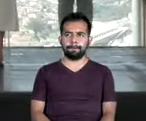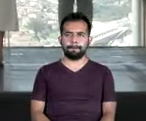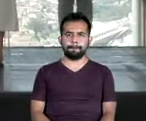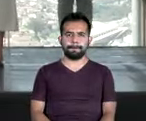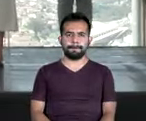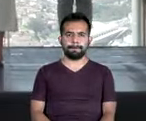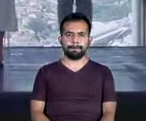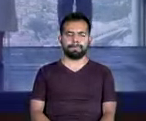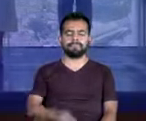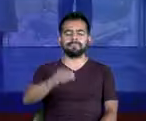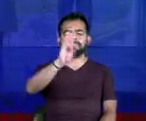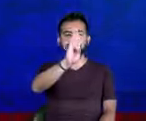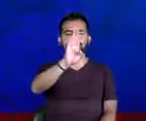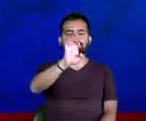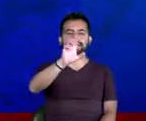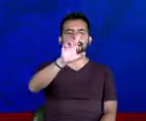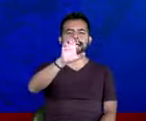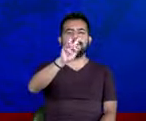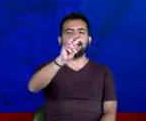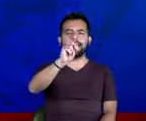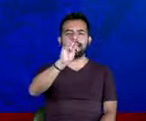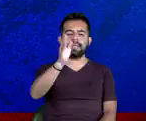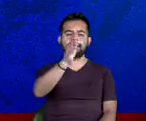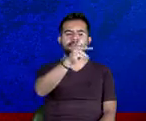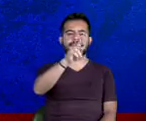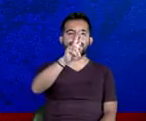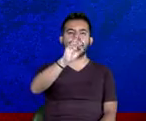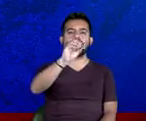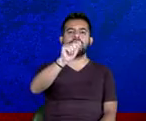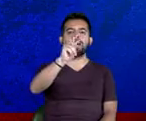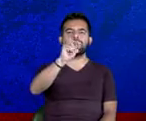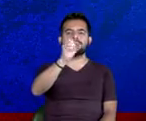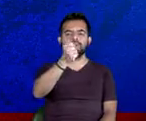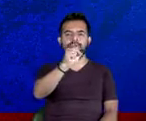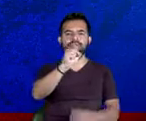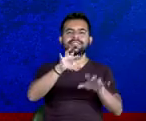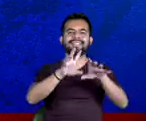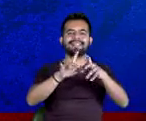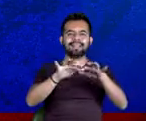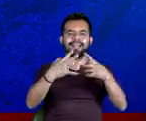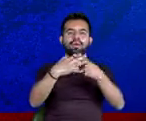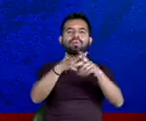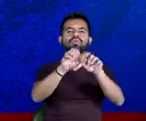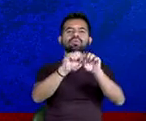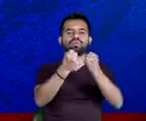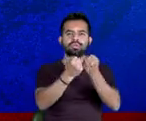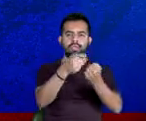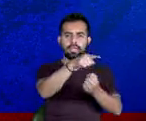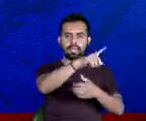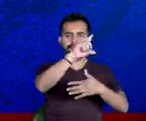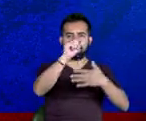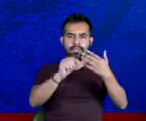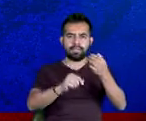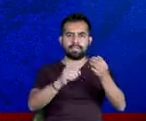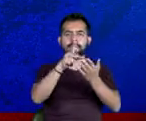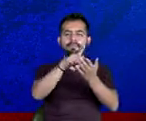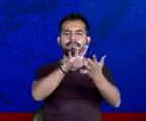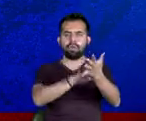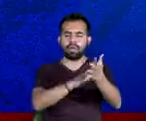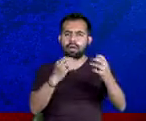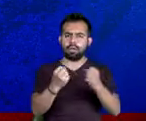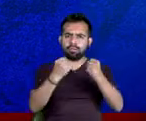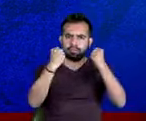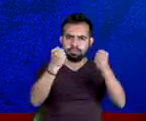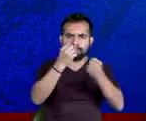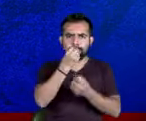María Belén Proaño estará en la Secretaría de Inclusión Social. Ella es máster en Economía y es bachelor en Finanzas, consultora en proyectos de fortalecimiento